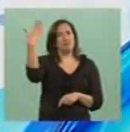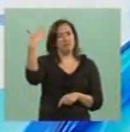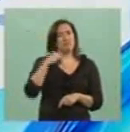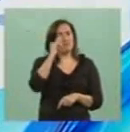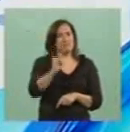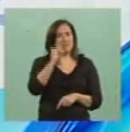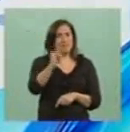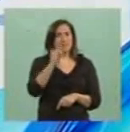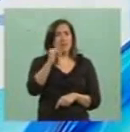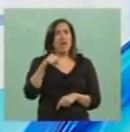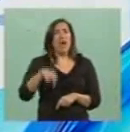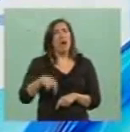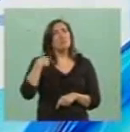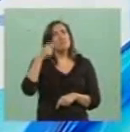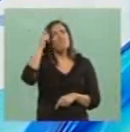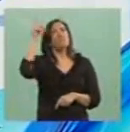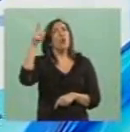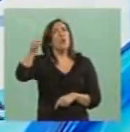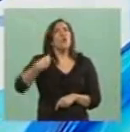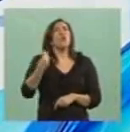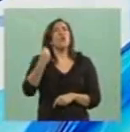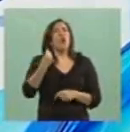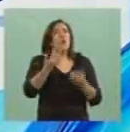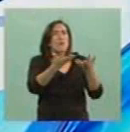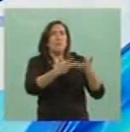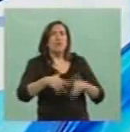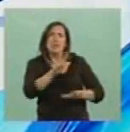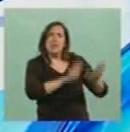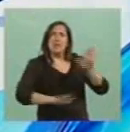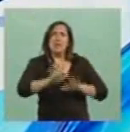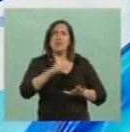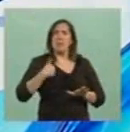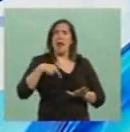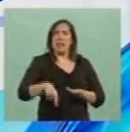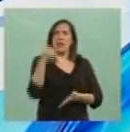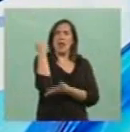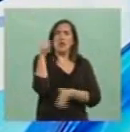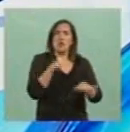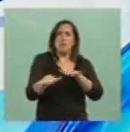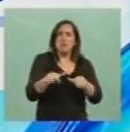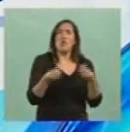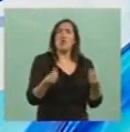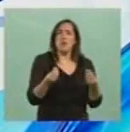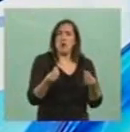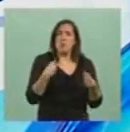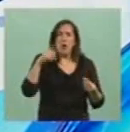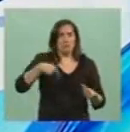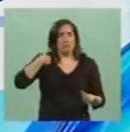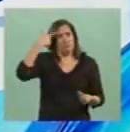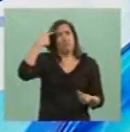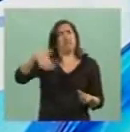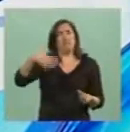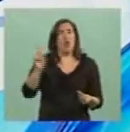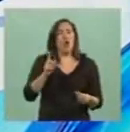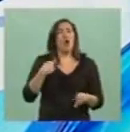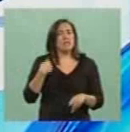modelo que se nos haya ocurrido a nosotros de genios o de inteligentes, es saber que la producción,